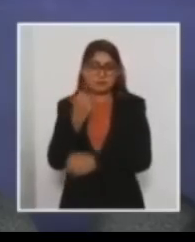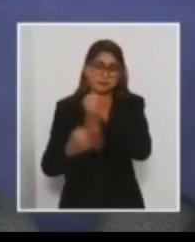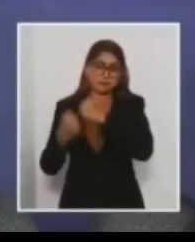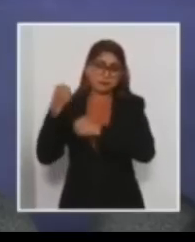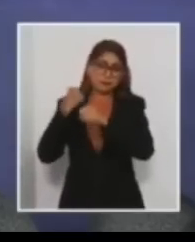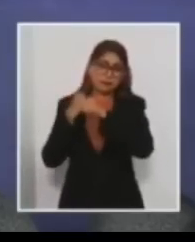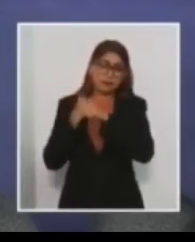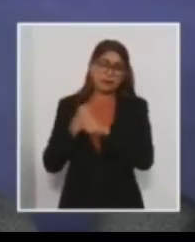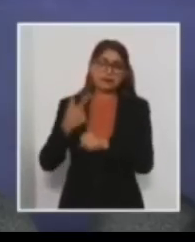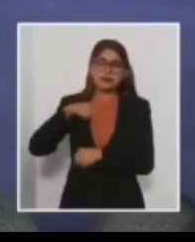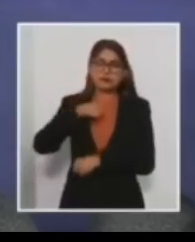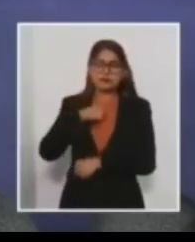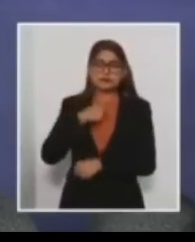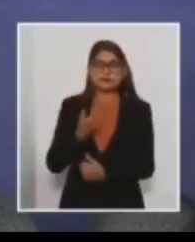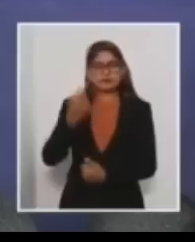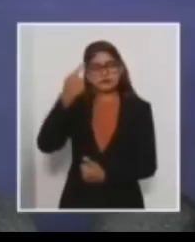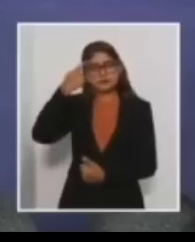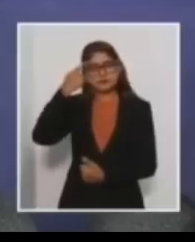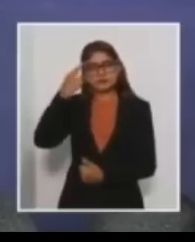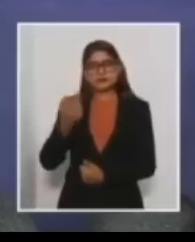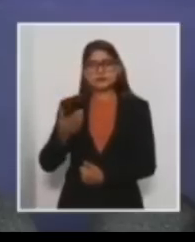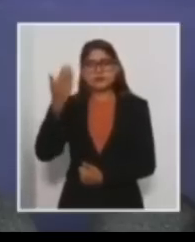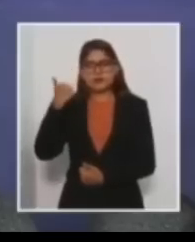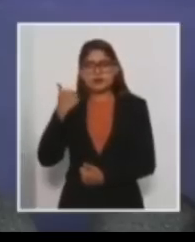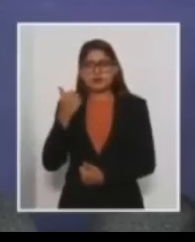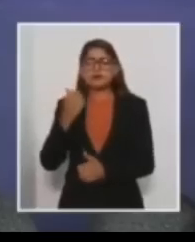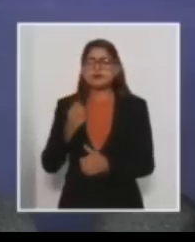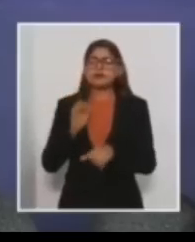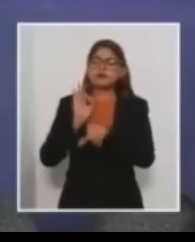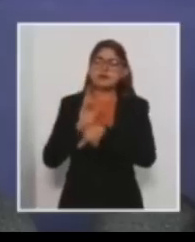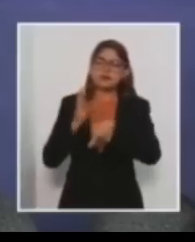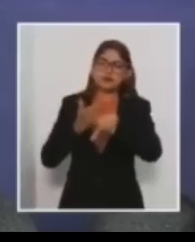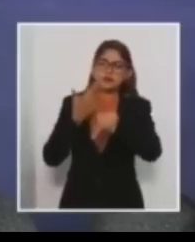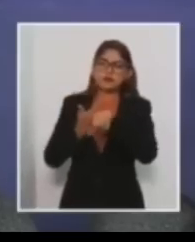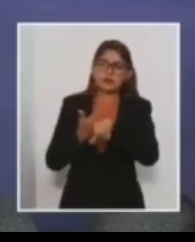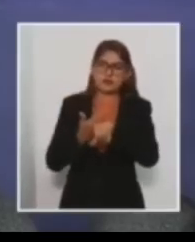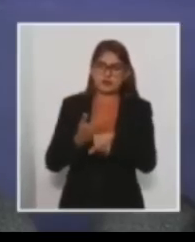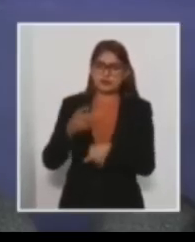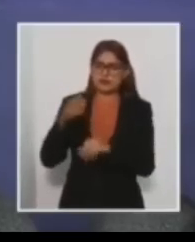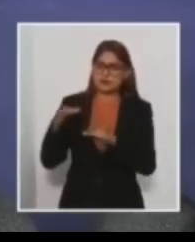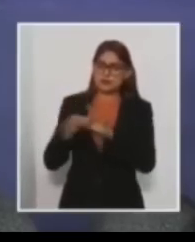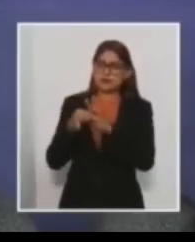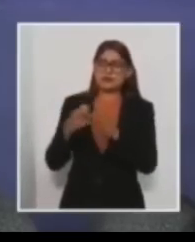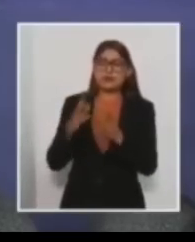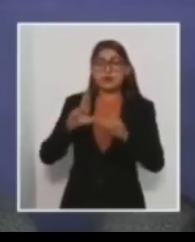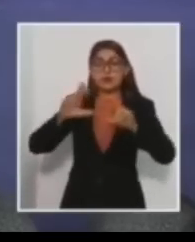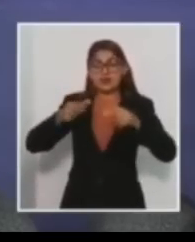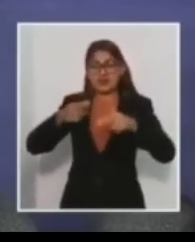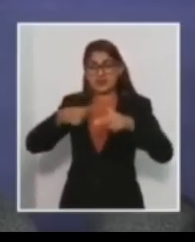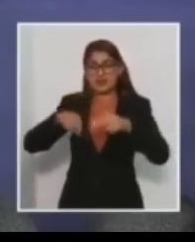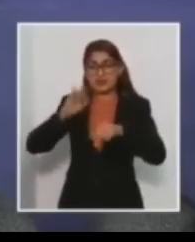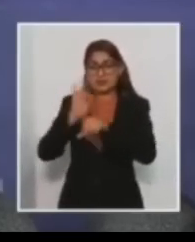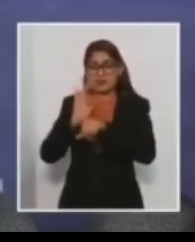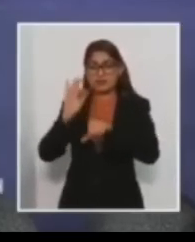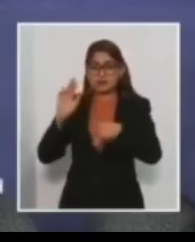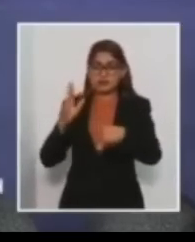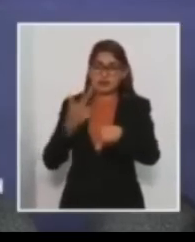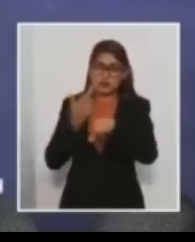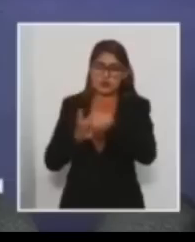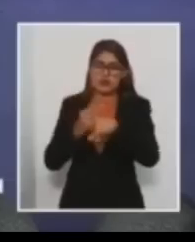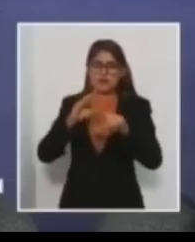dejábamos atrás el servicio de defensoría de oficio mediante la unidad de Defensoría Federal que